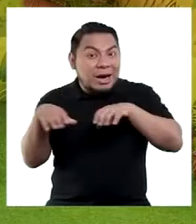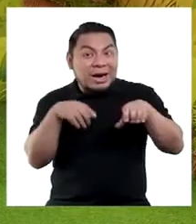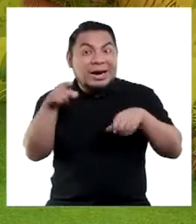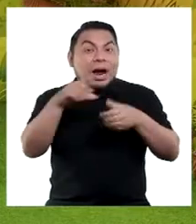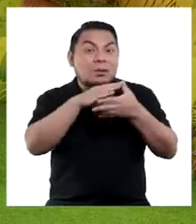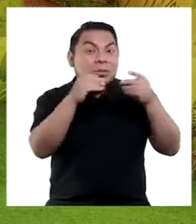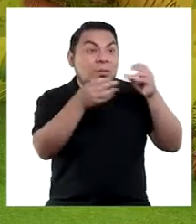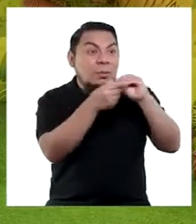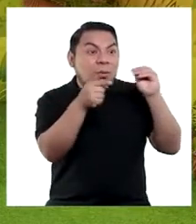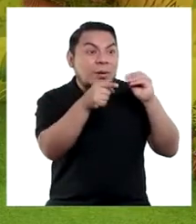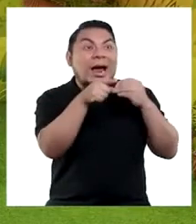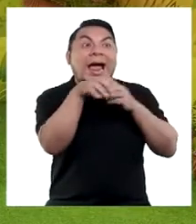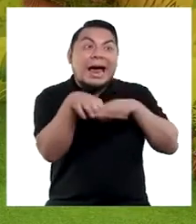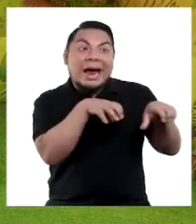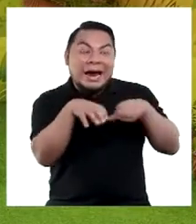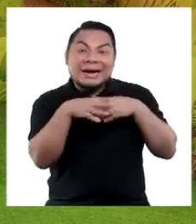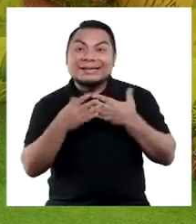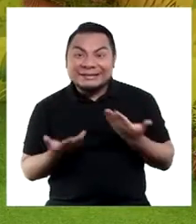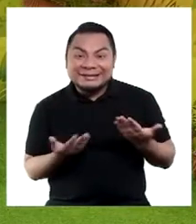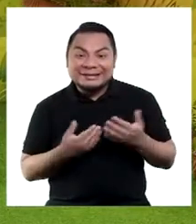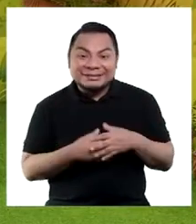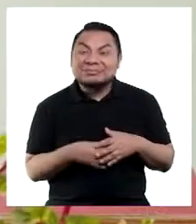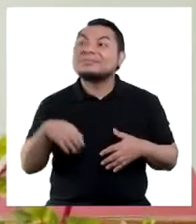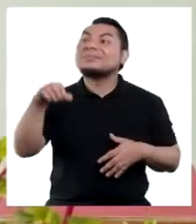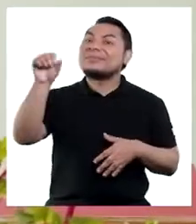que se mencionan en el cuento